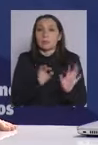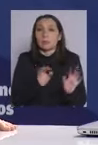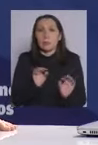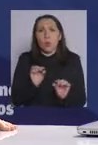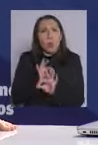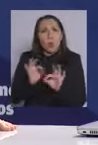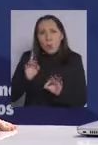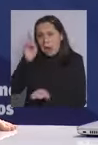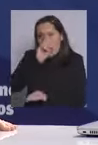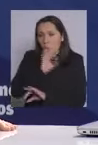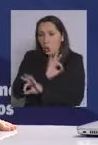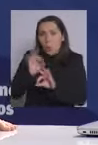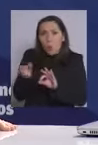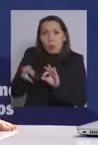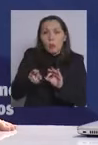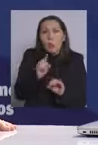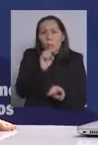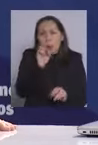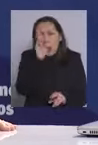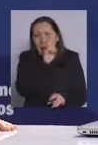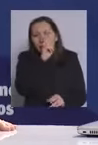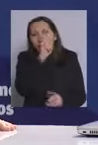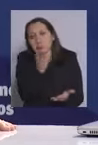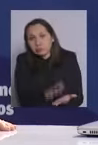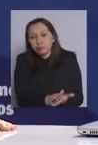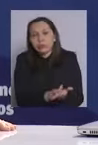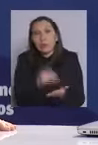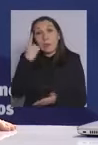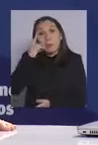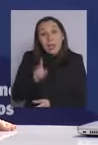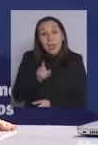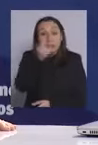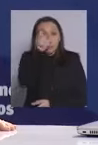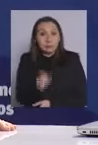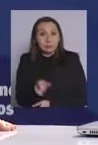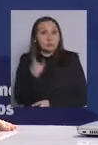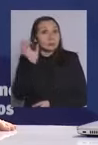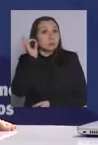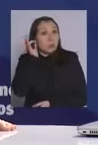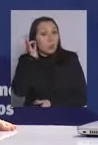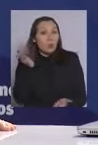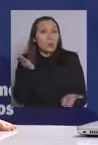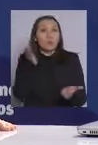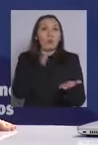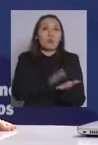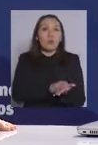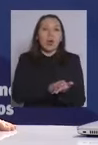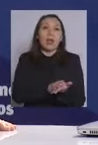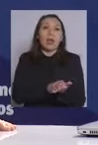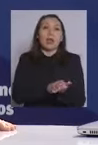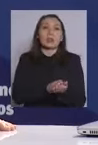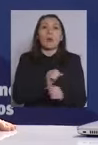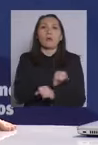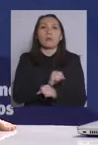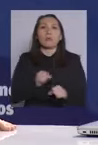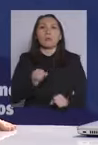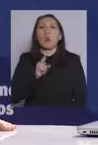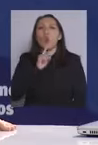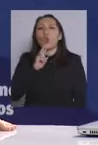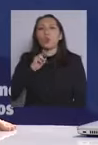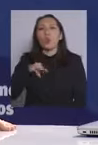poco frecuente, afortunadamente. Sin embargo, esta persona falleció de un